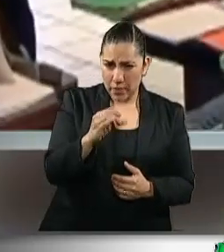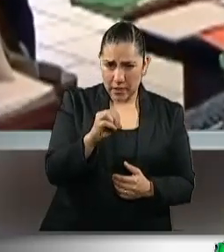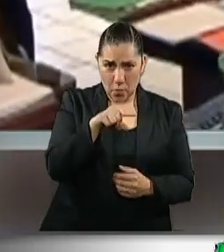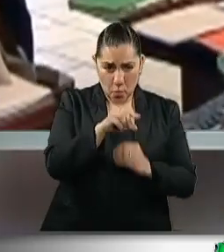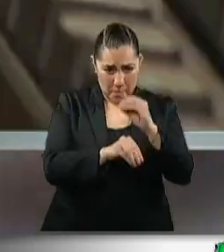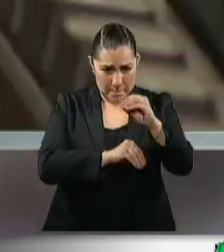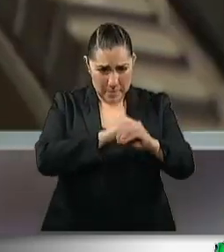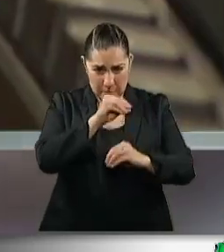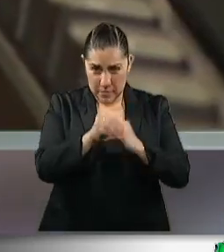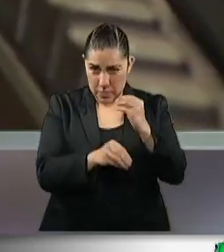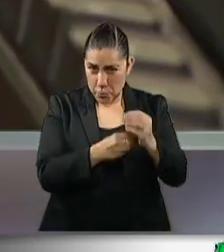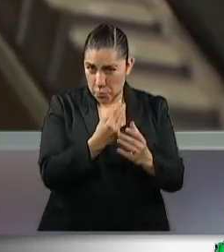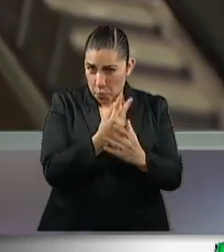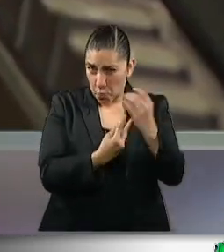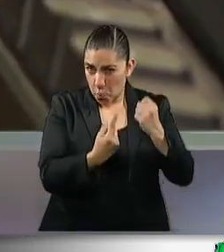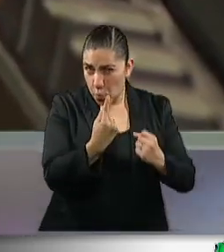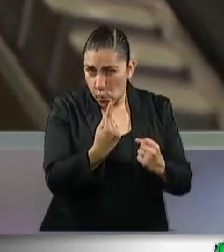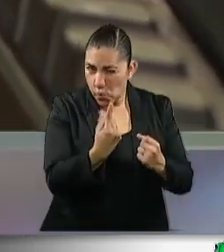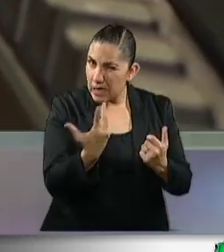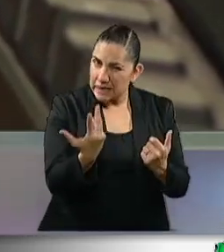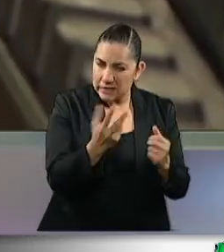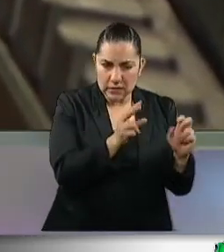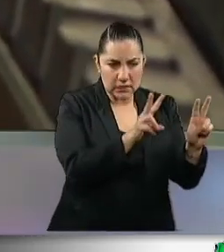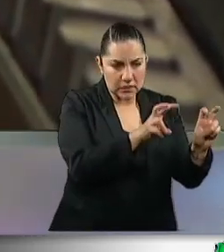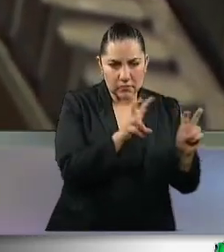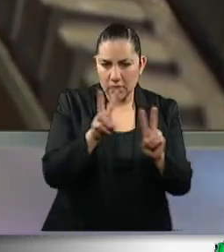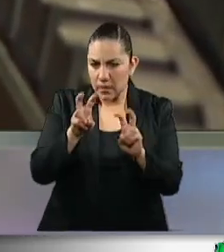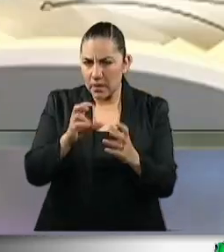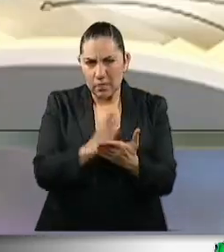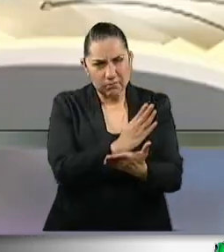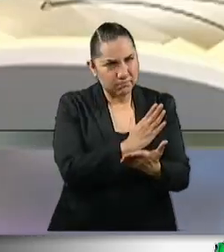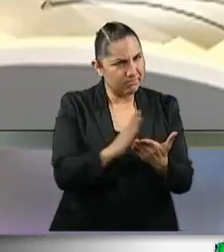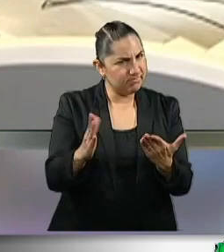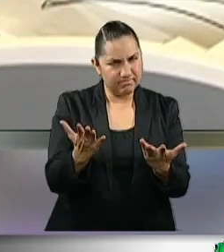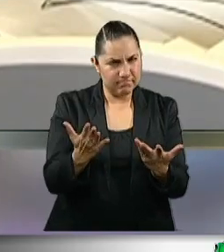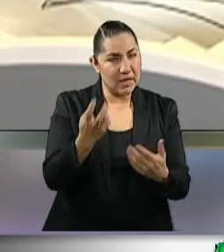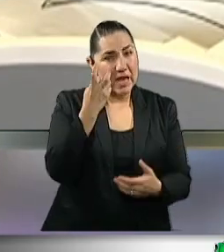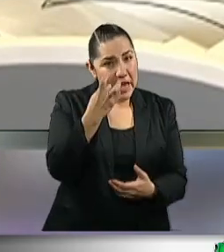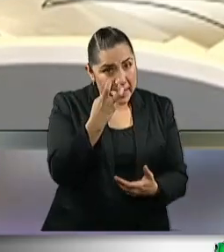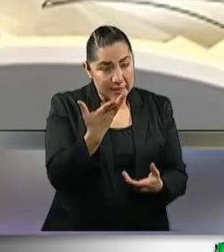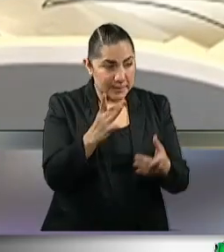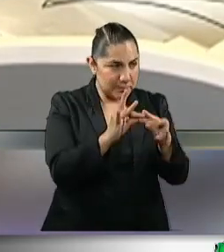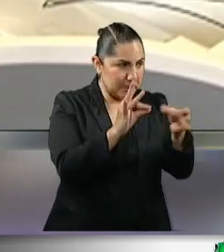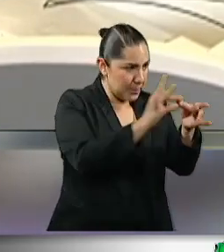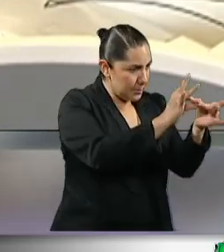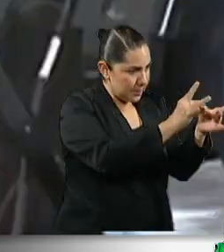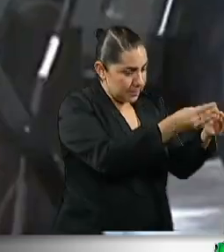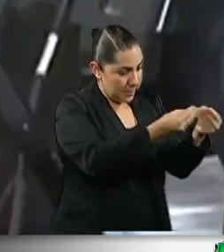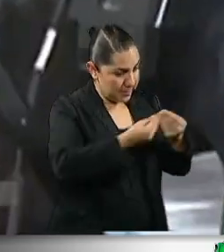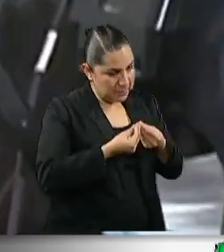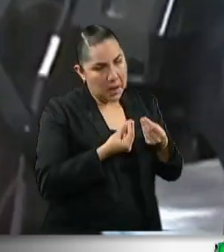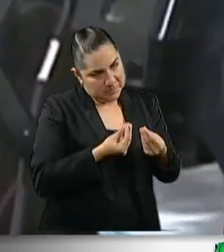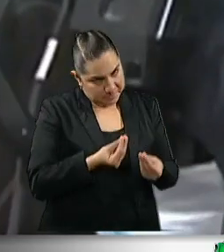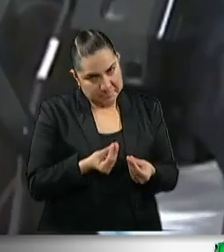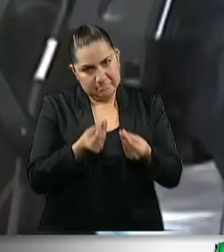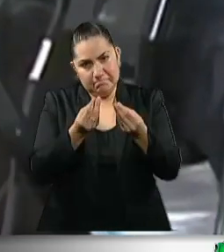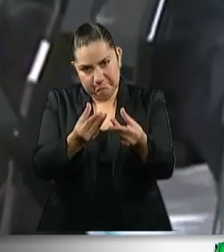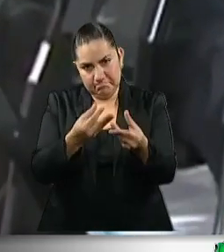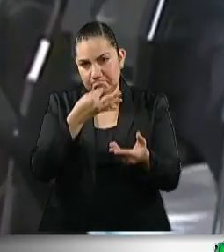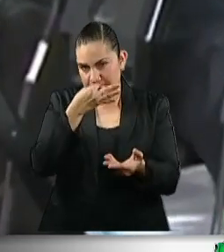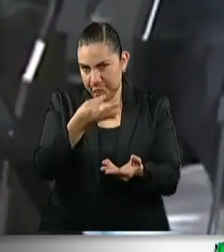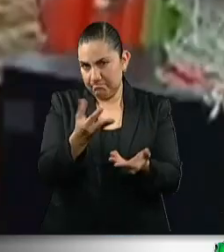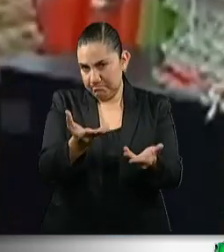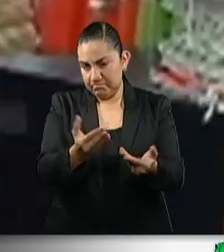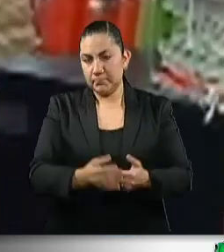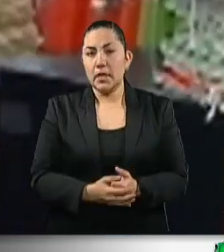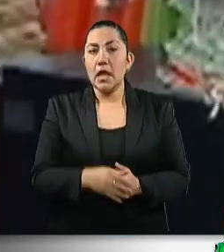materias diferentes y finalmente también es parte de nuestra labor hacer extensiva esta inquietud. El propósito de